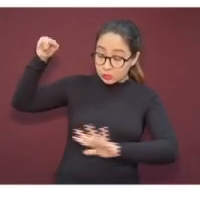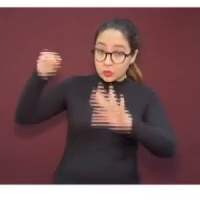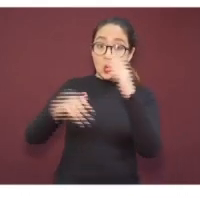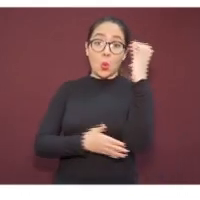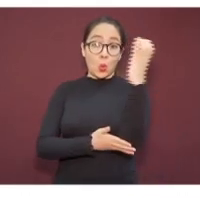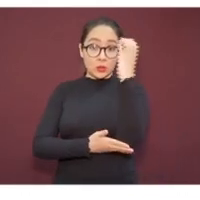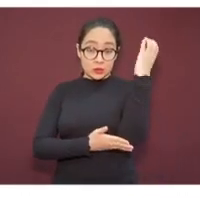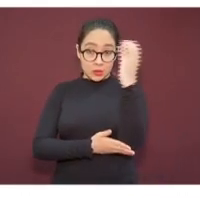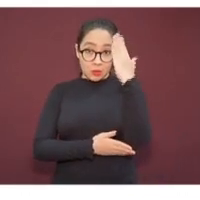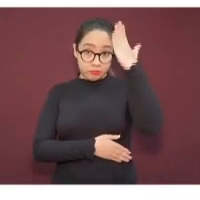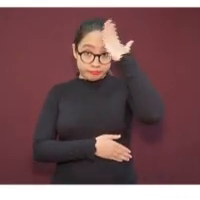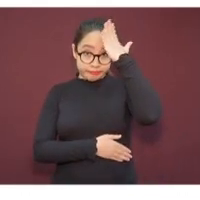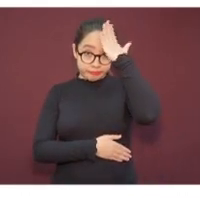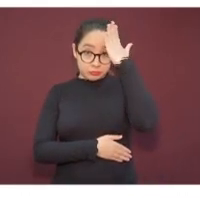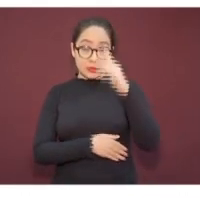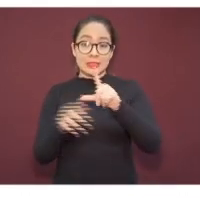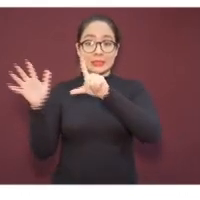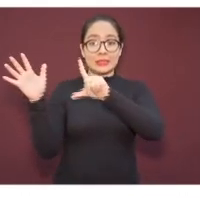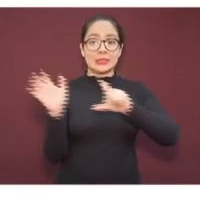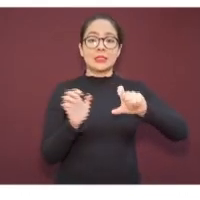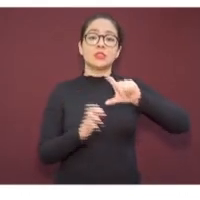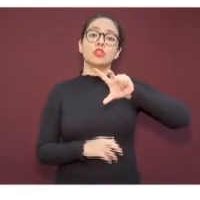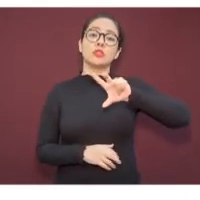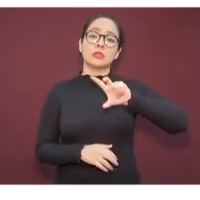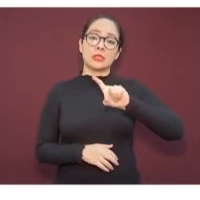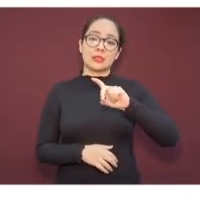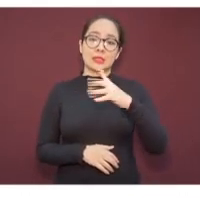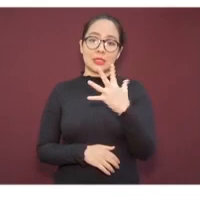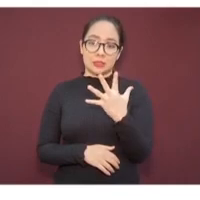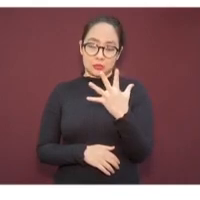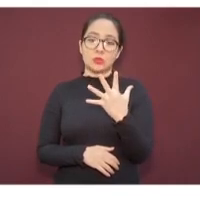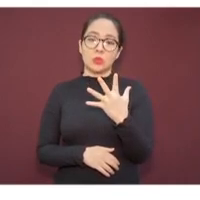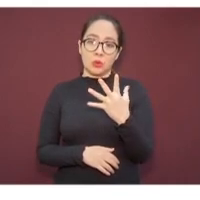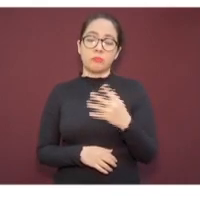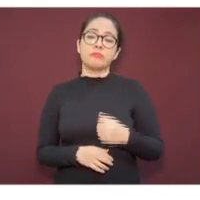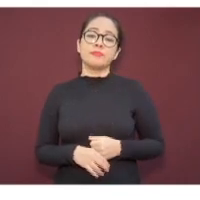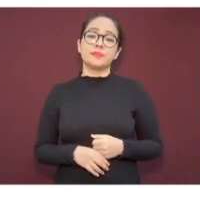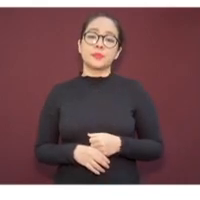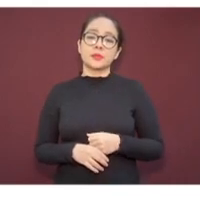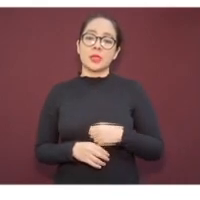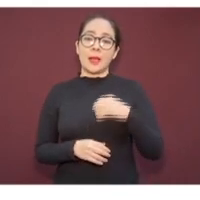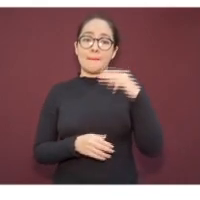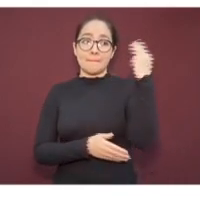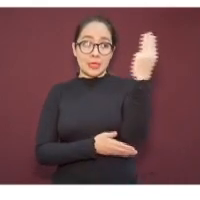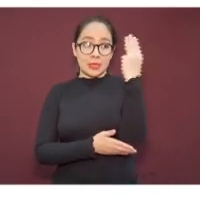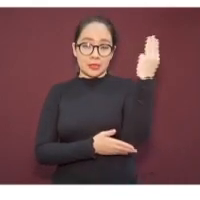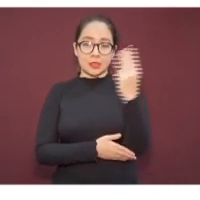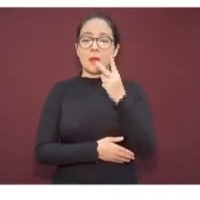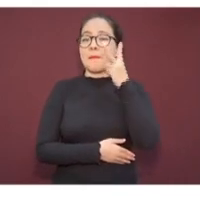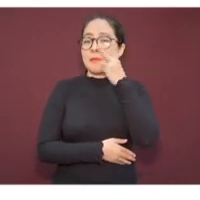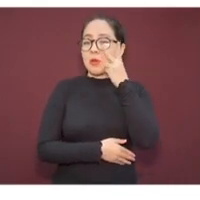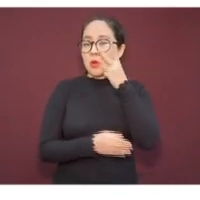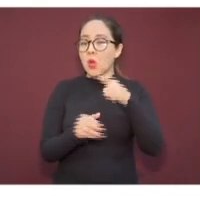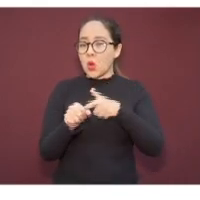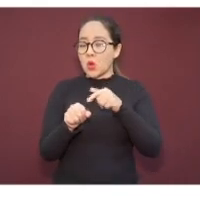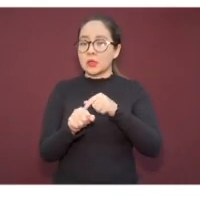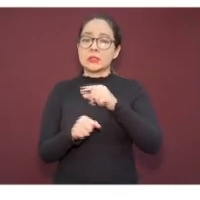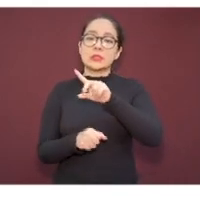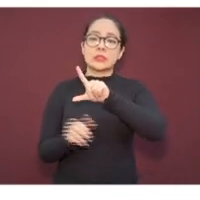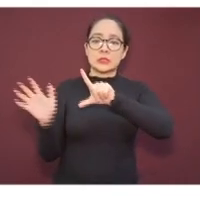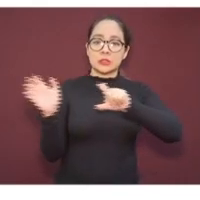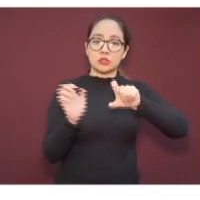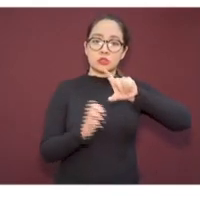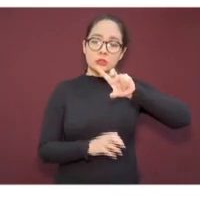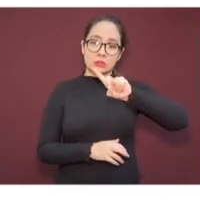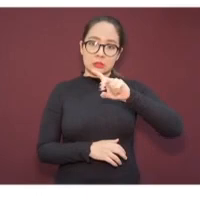Coatzacoalcos, con 735 casos. En Granate, la de Minatitlán, con 332. En Ladrillo,